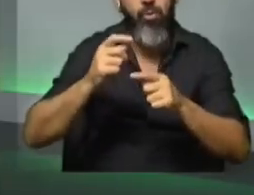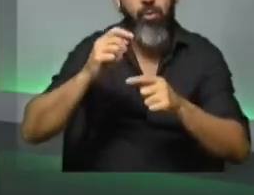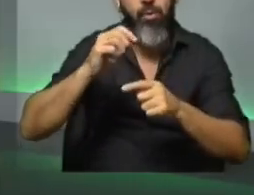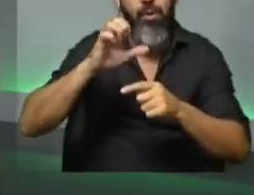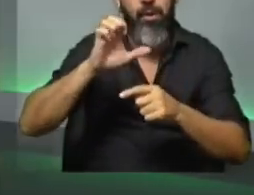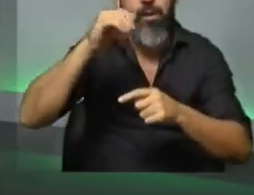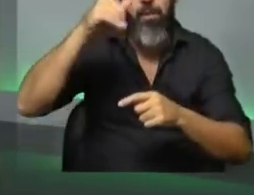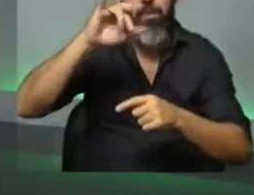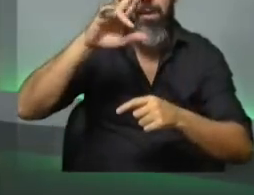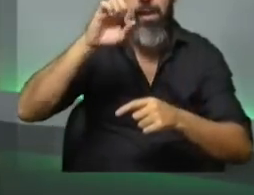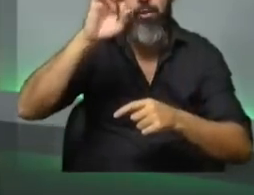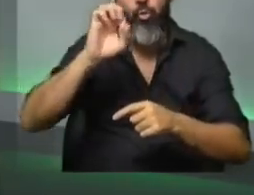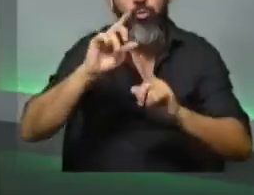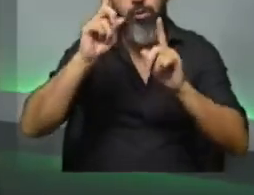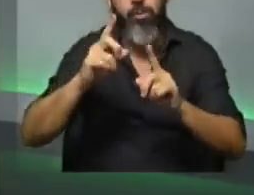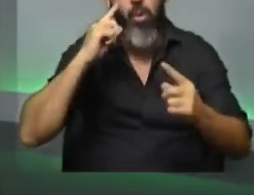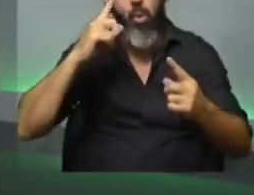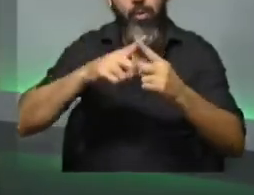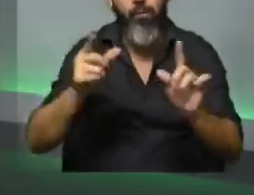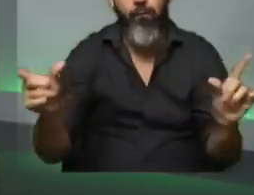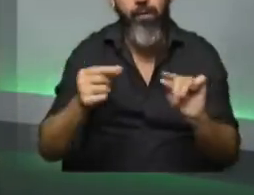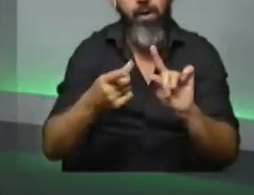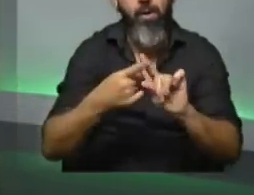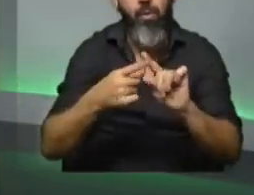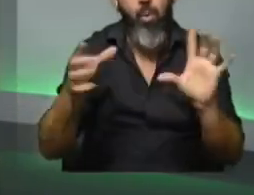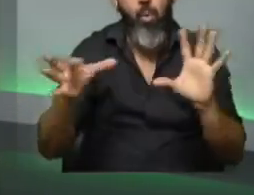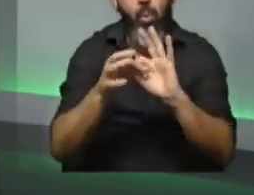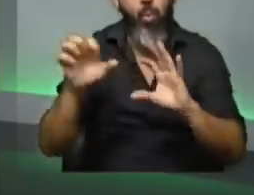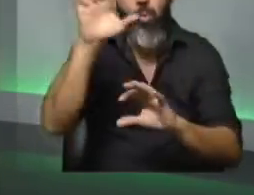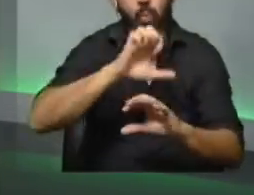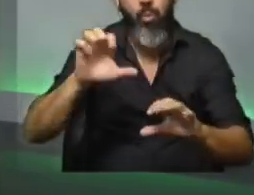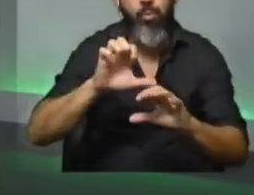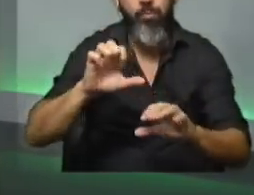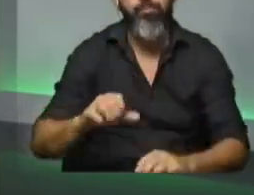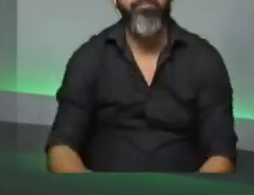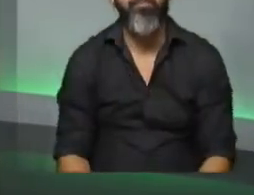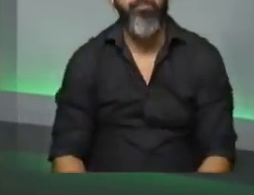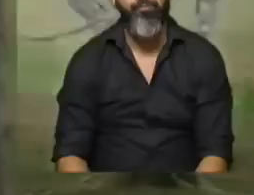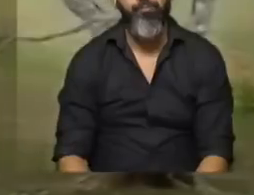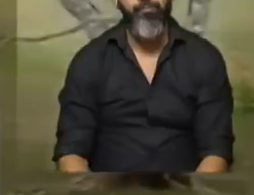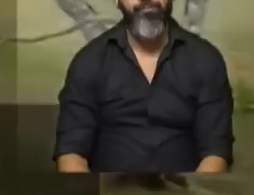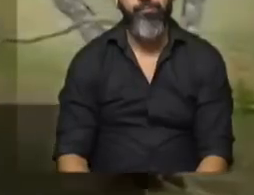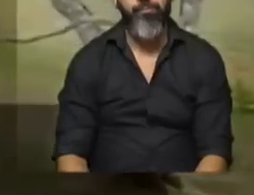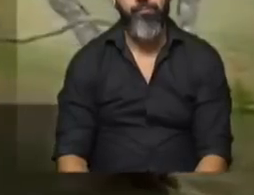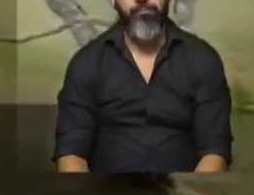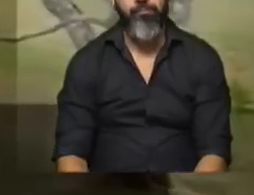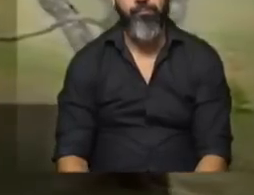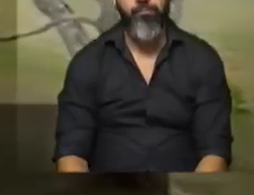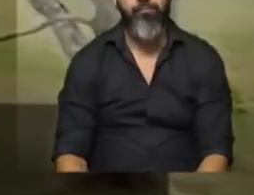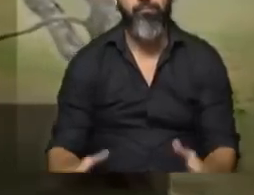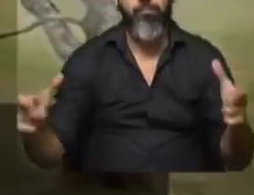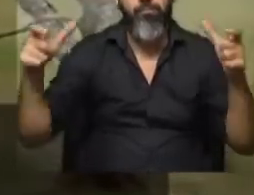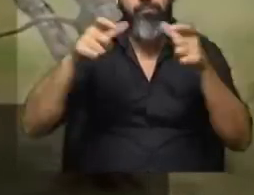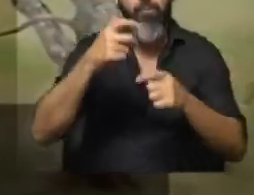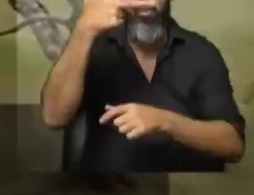árabes Unidos y con la intención además de cerrar el acuerdo con la Unión Europea esto como prioridad la Cumbre